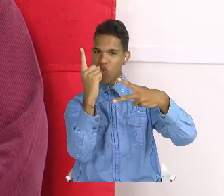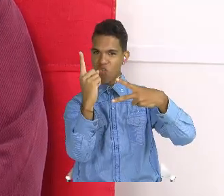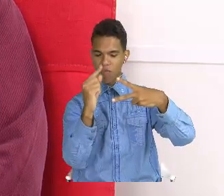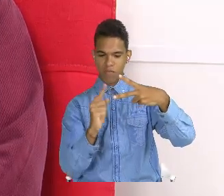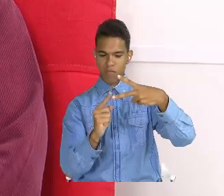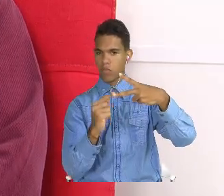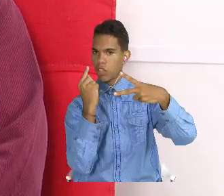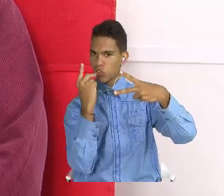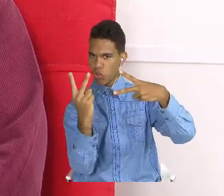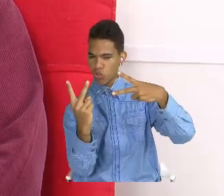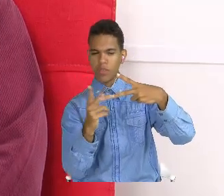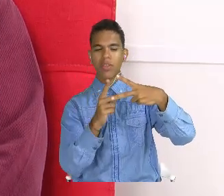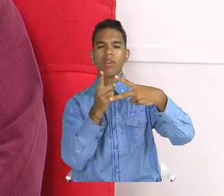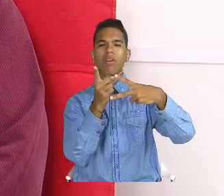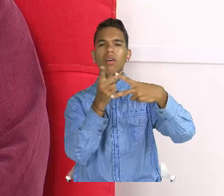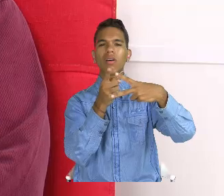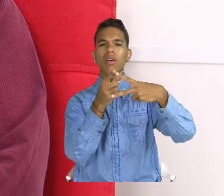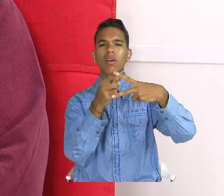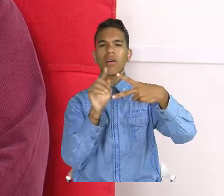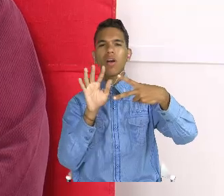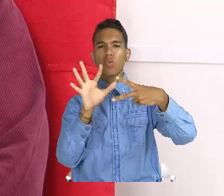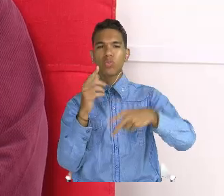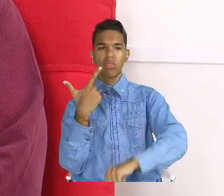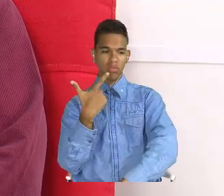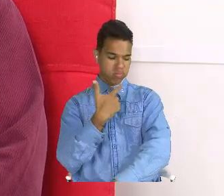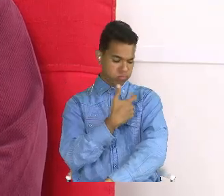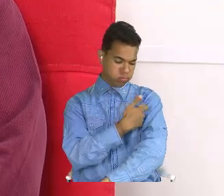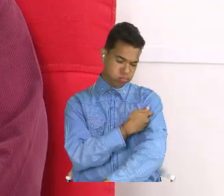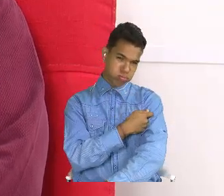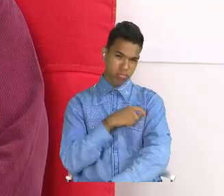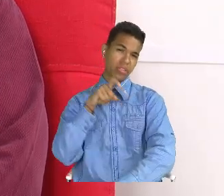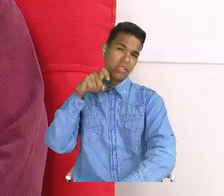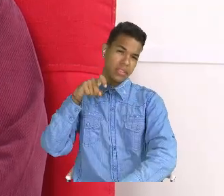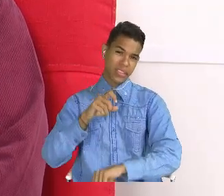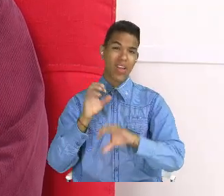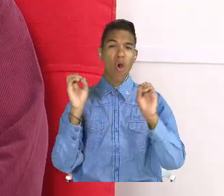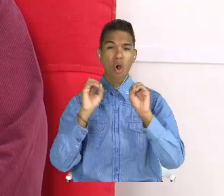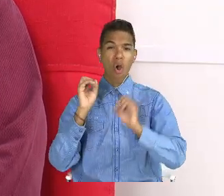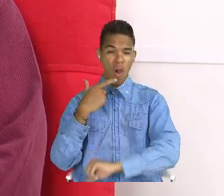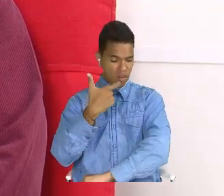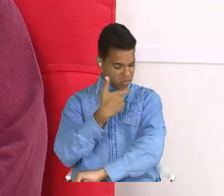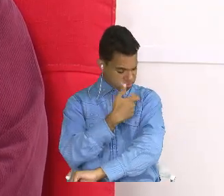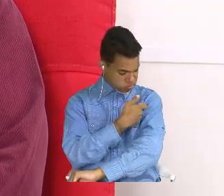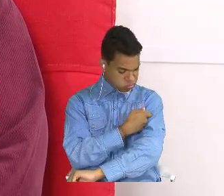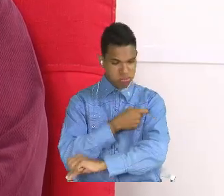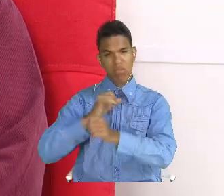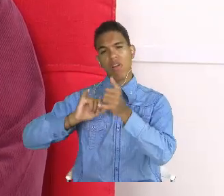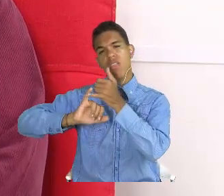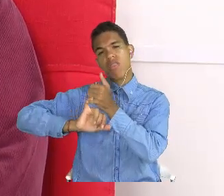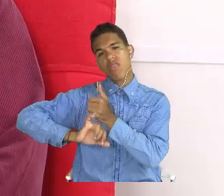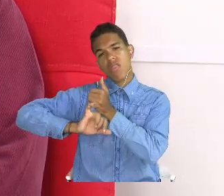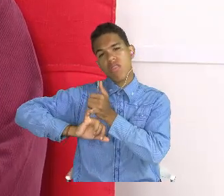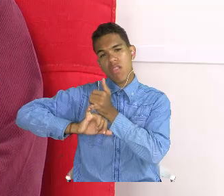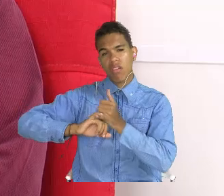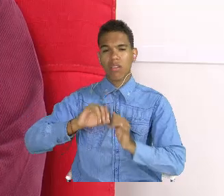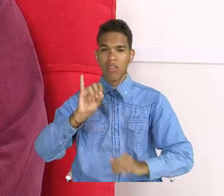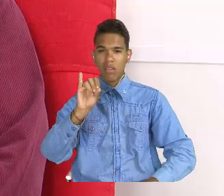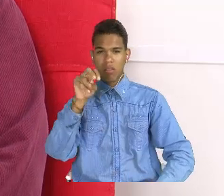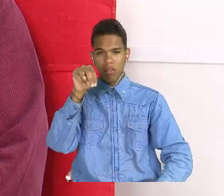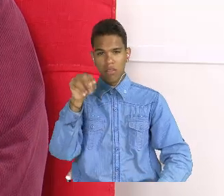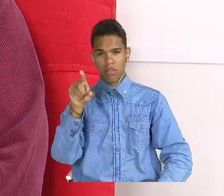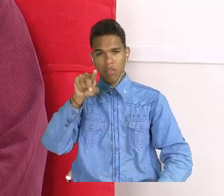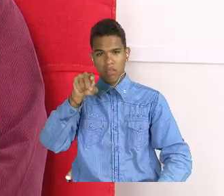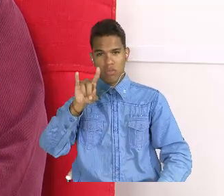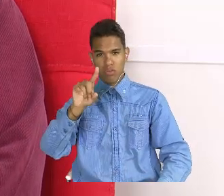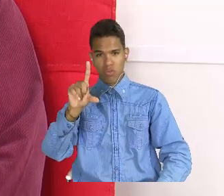son las diabetes insulino requirientes o insulino dependientes. Es aquel paciente que debe aplicarse insulina para que sus